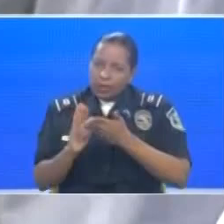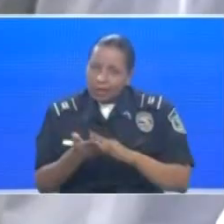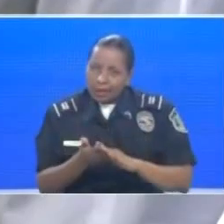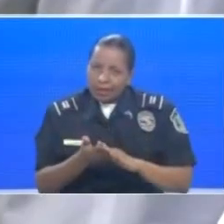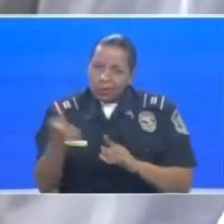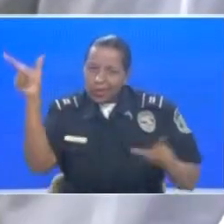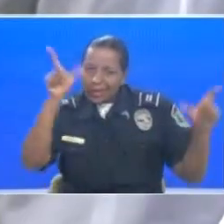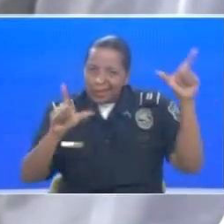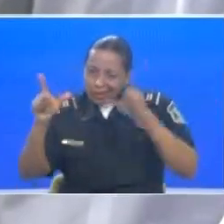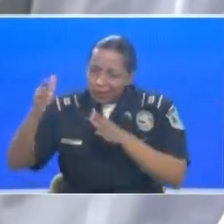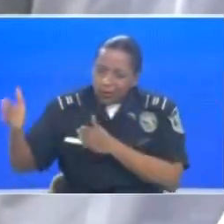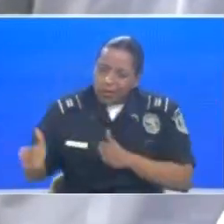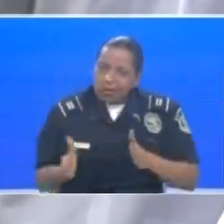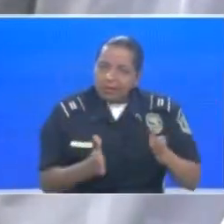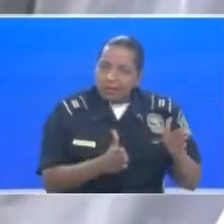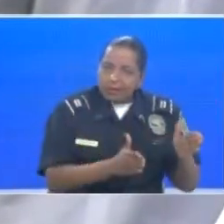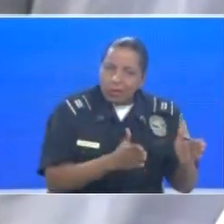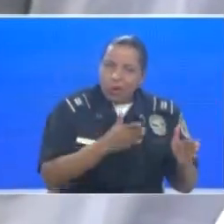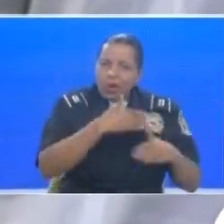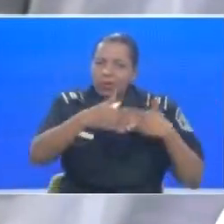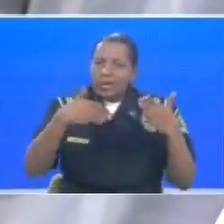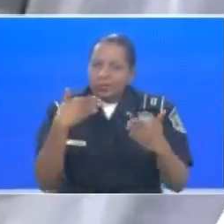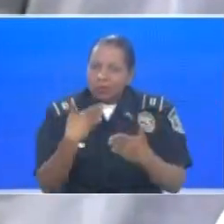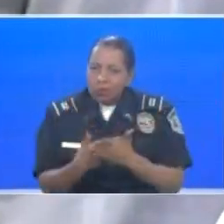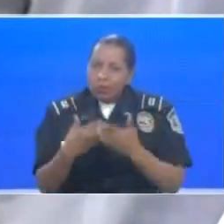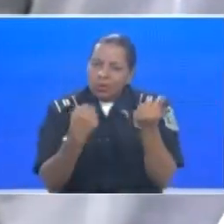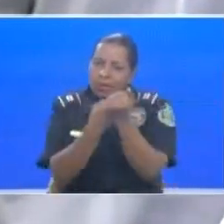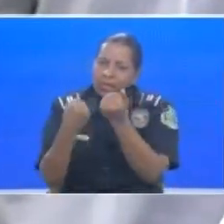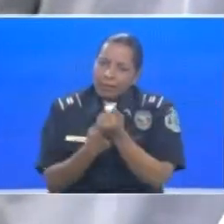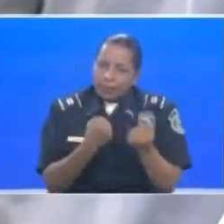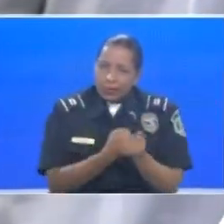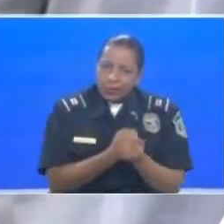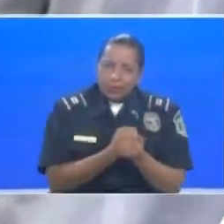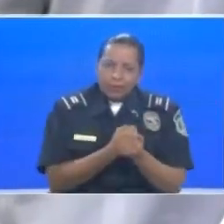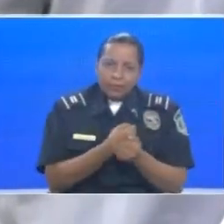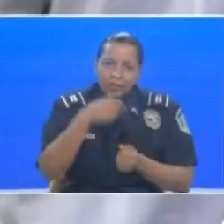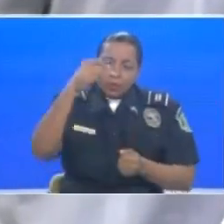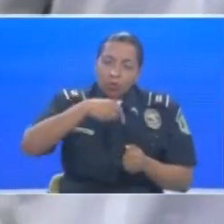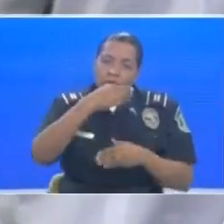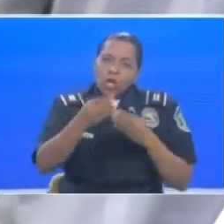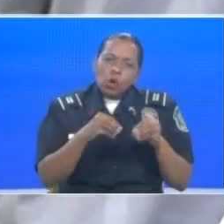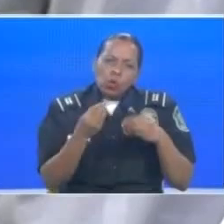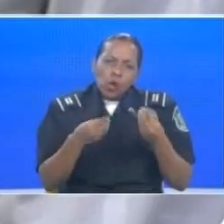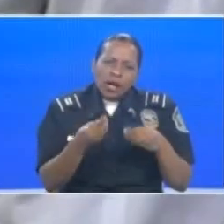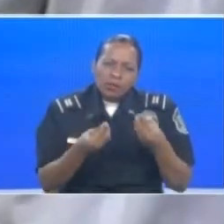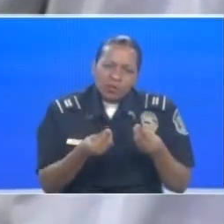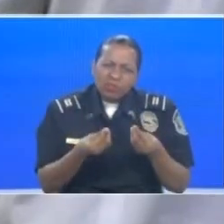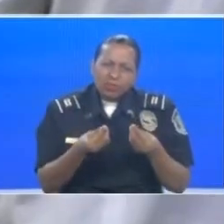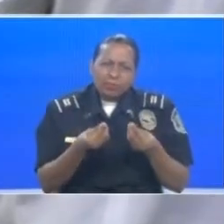logística. Y la logística no se improvisa. Porque cuando se improvisa,